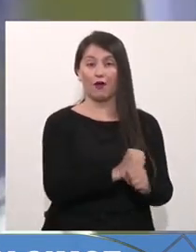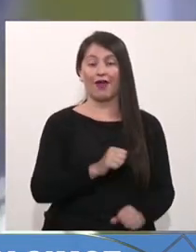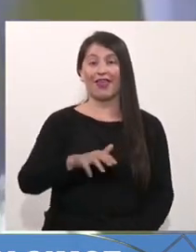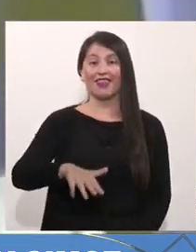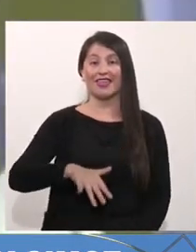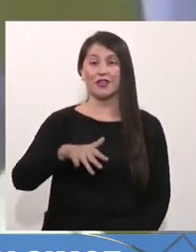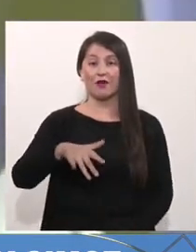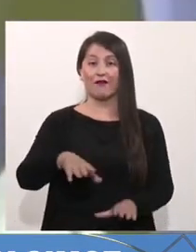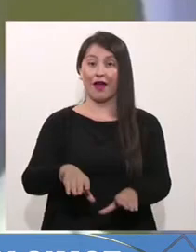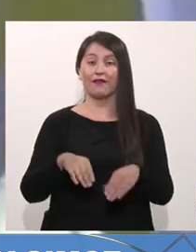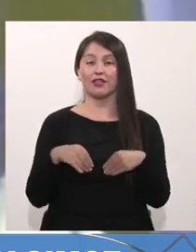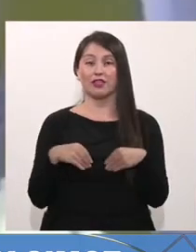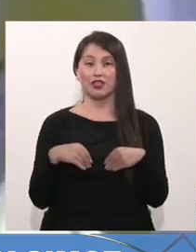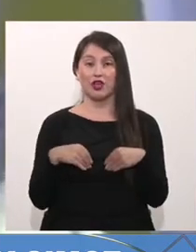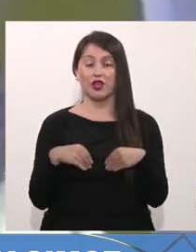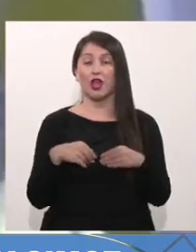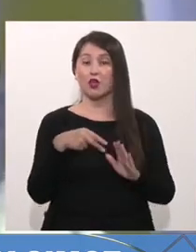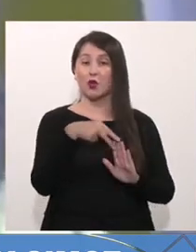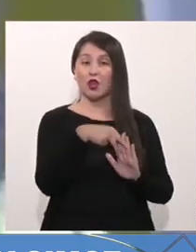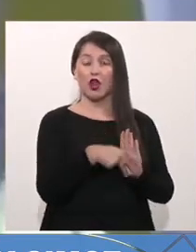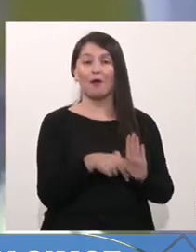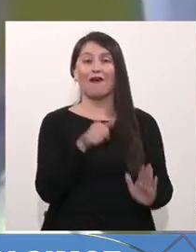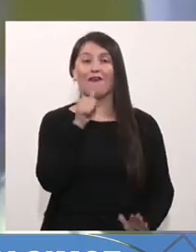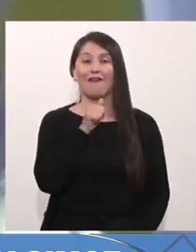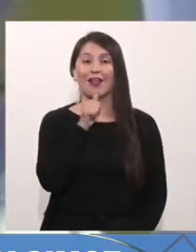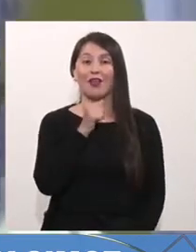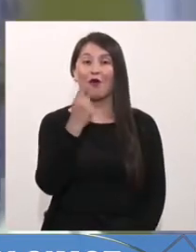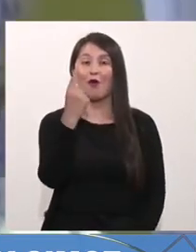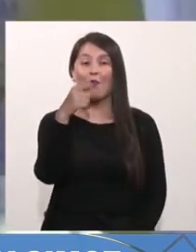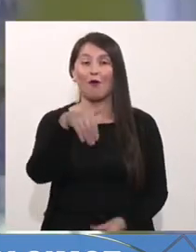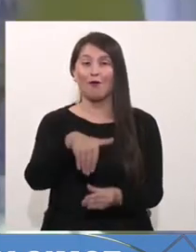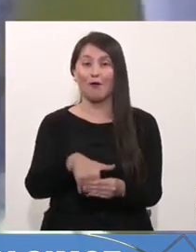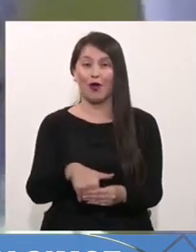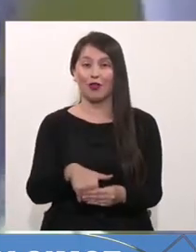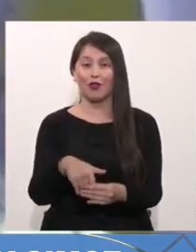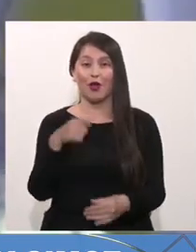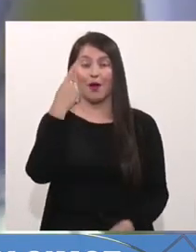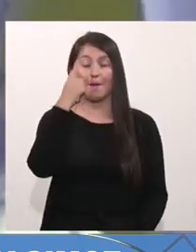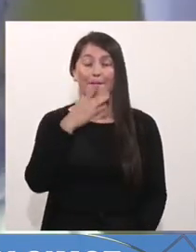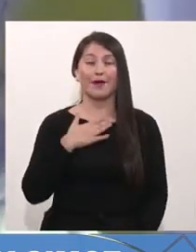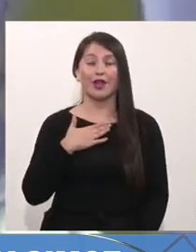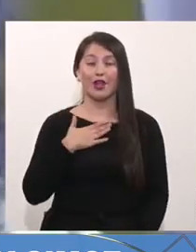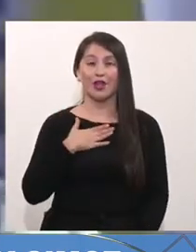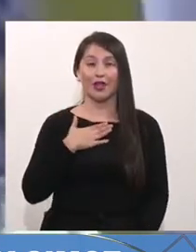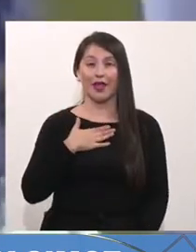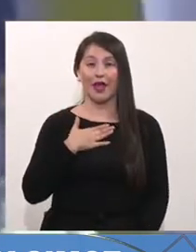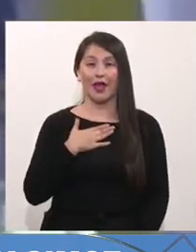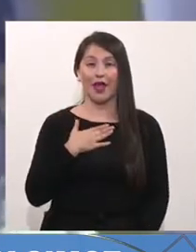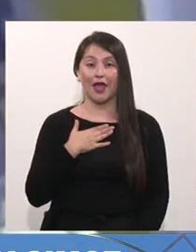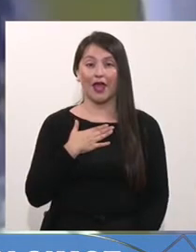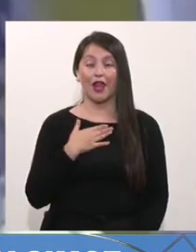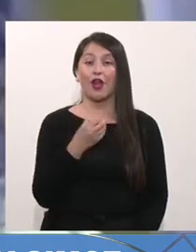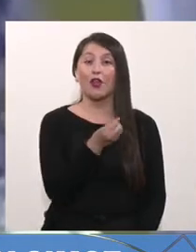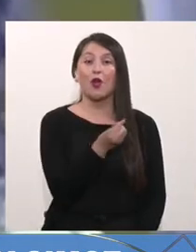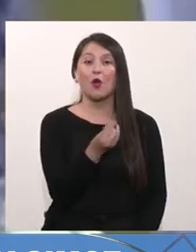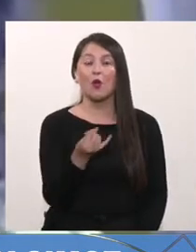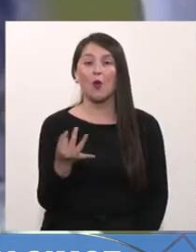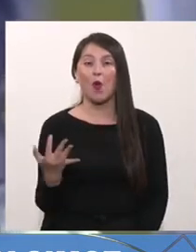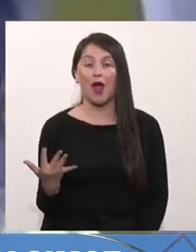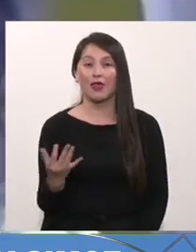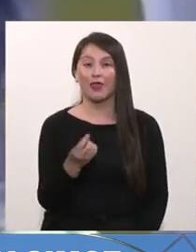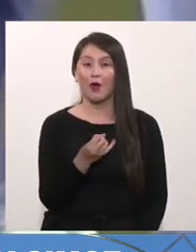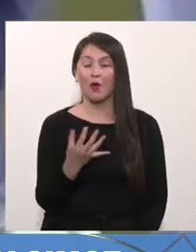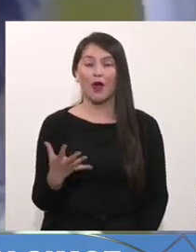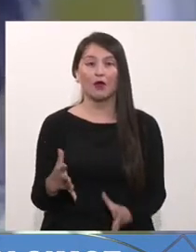19 abstenciones. Efectivamente, en una norma de quórum le faltó un voto, pero quiero llamar la atención respecto de la magnitud y